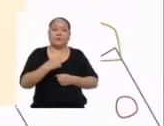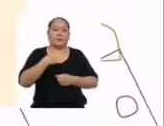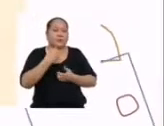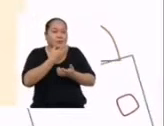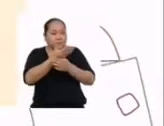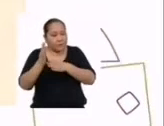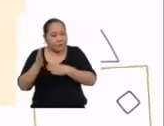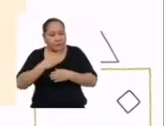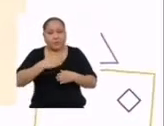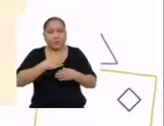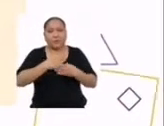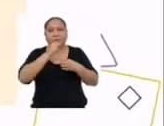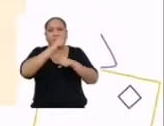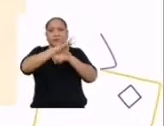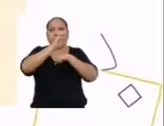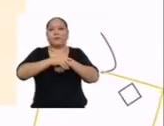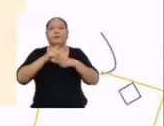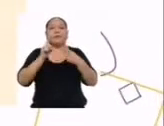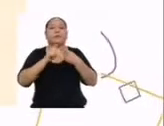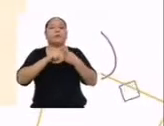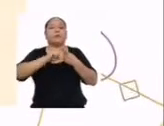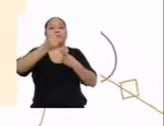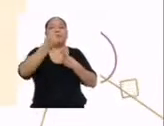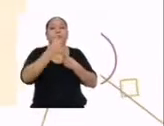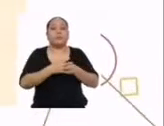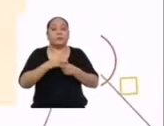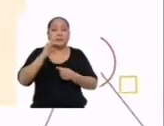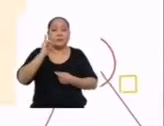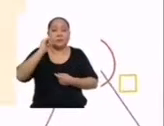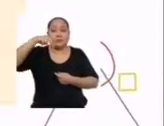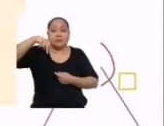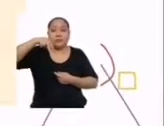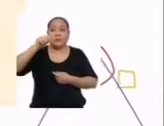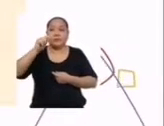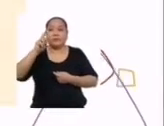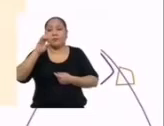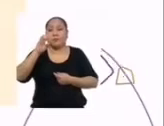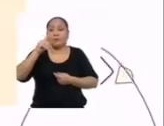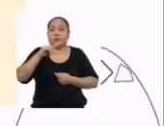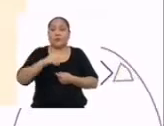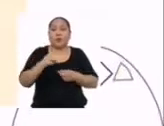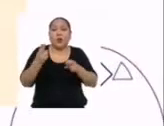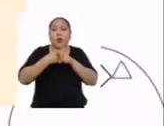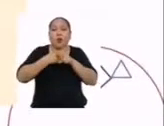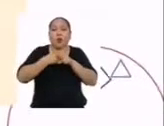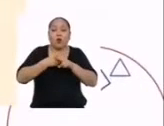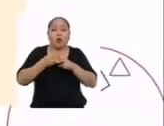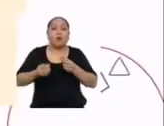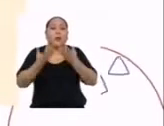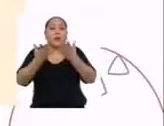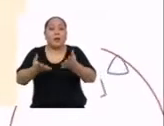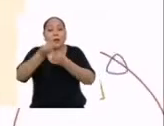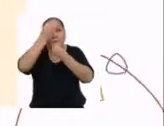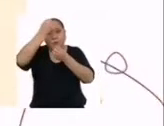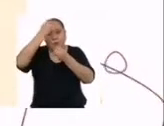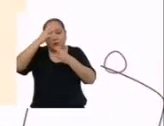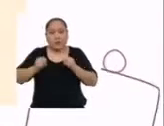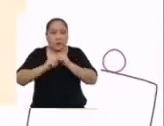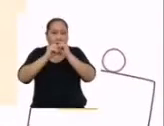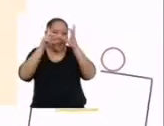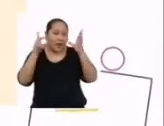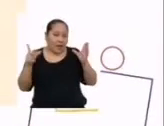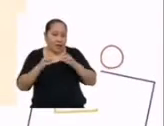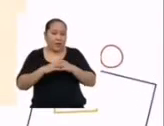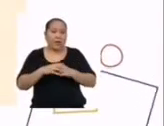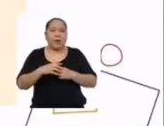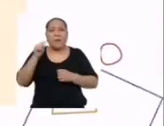consejos. En primer lugar, la introducción debe ser breve y brindar los datos generales, para que el lector pueda entender qué